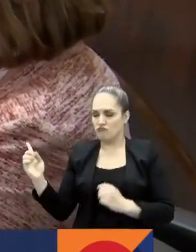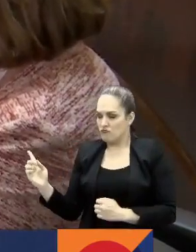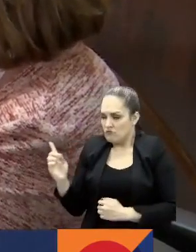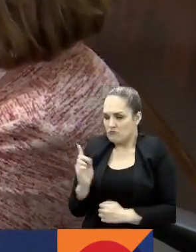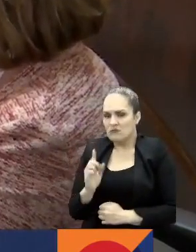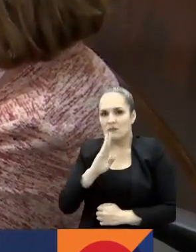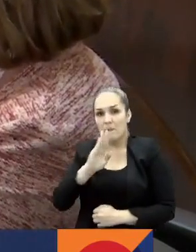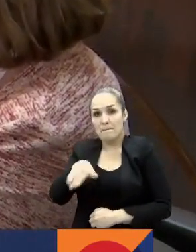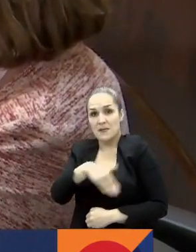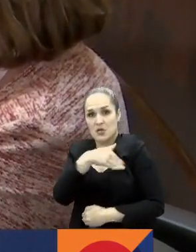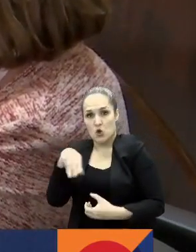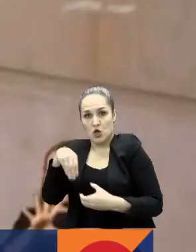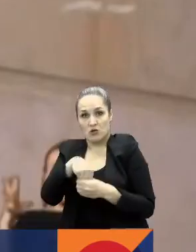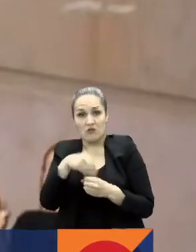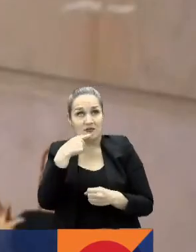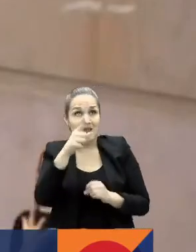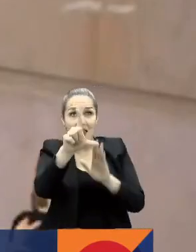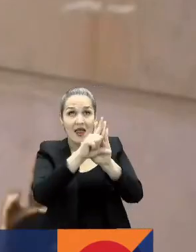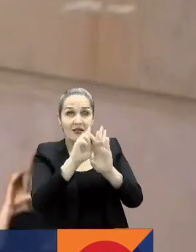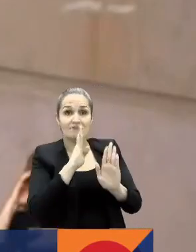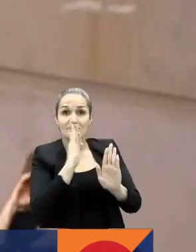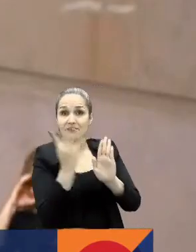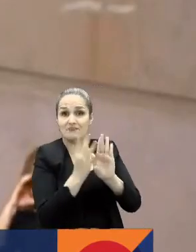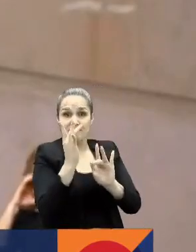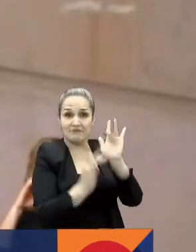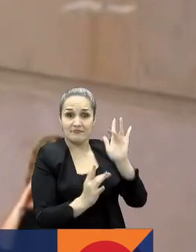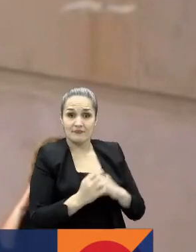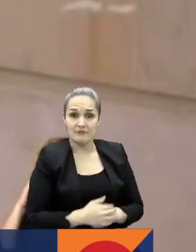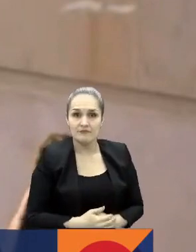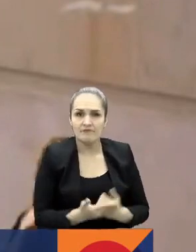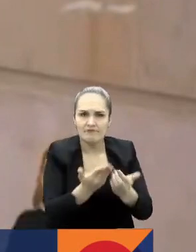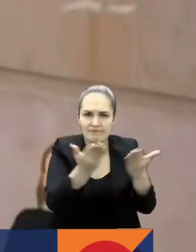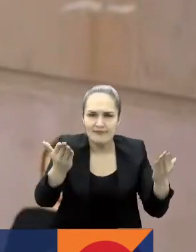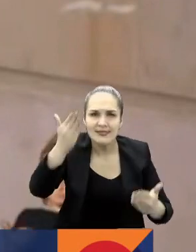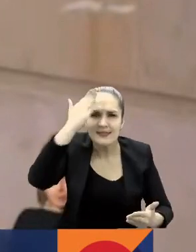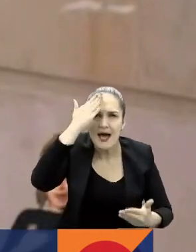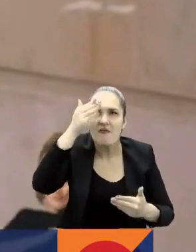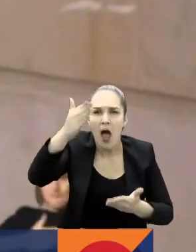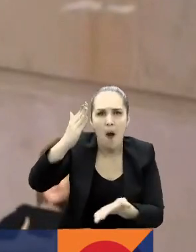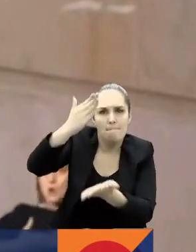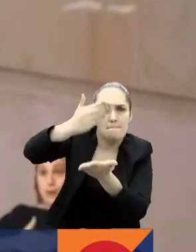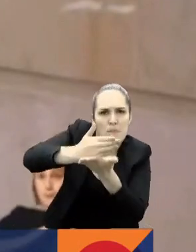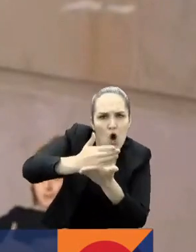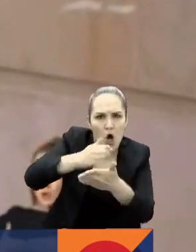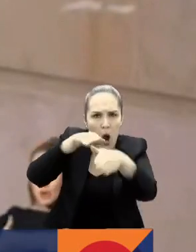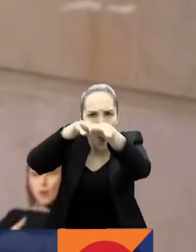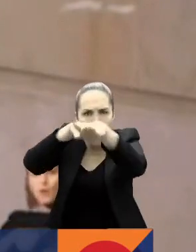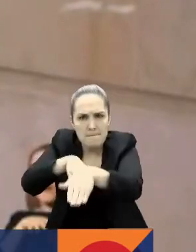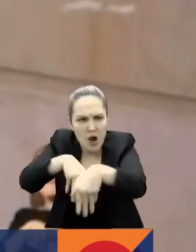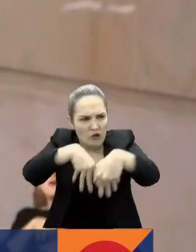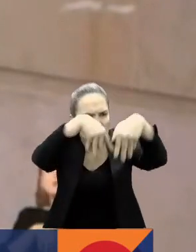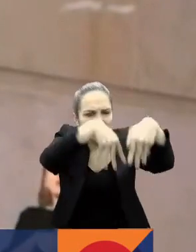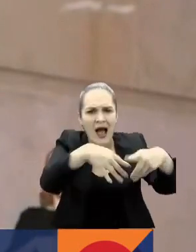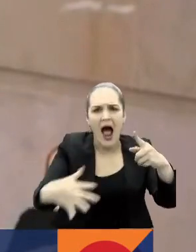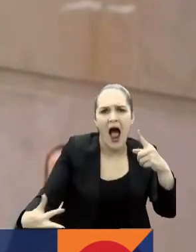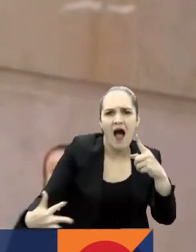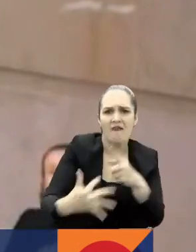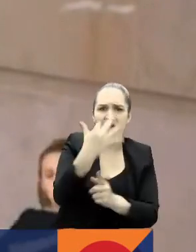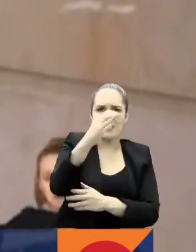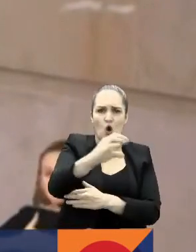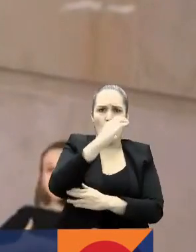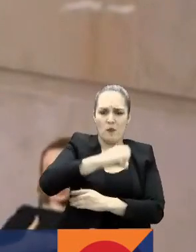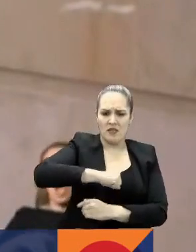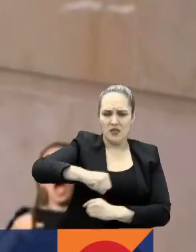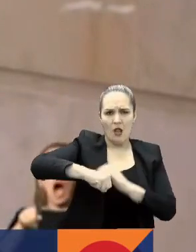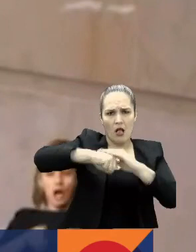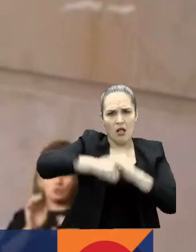insistió en la ilegalidad de los bloqueos. Que ojalá el mundo también sepa lo que están ocasionando los bloqueos inhumanos en Colombia. Bloqueos que